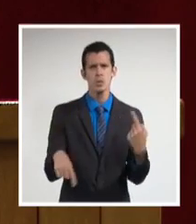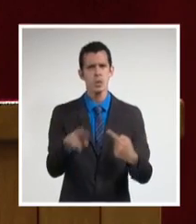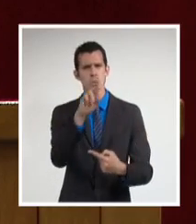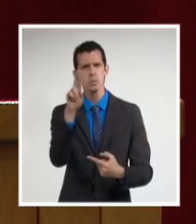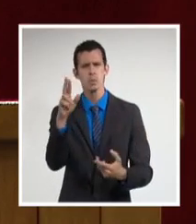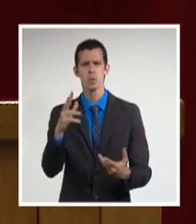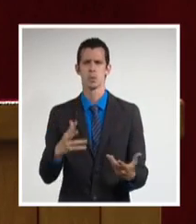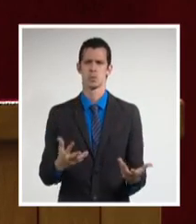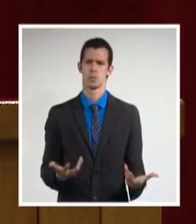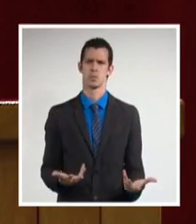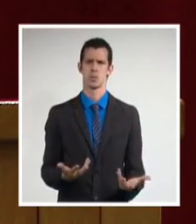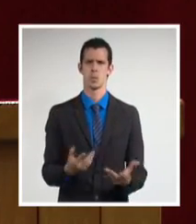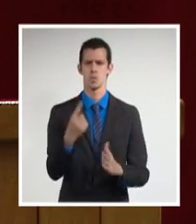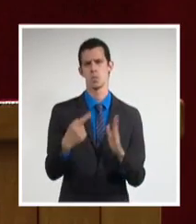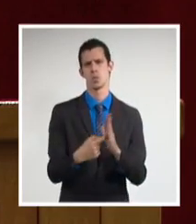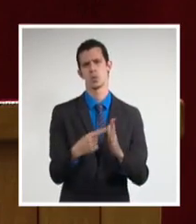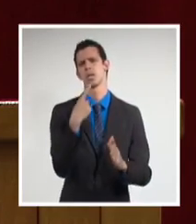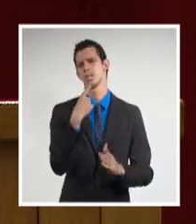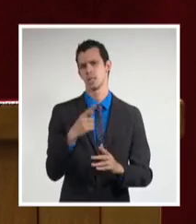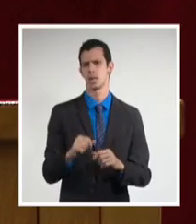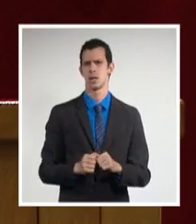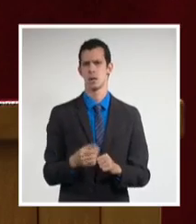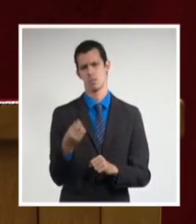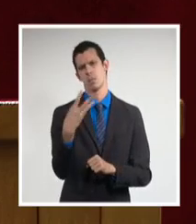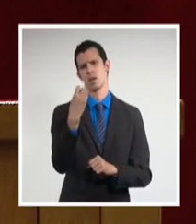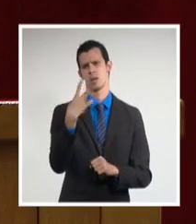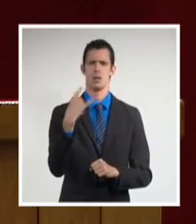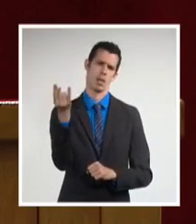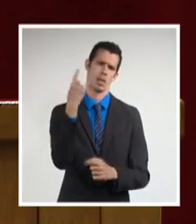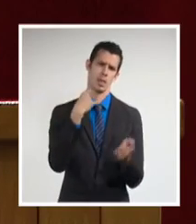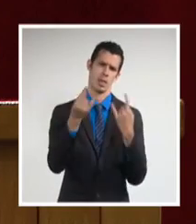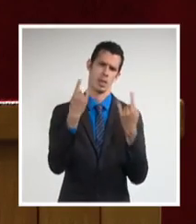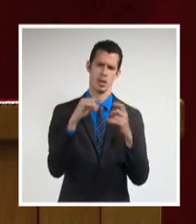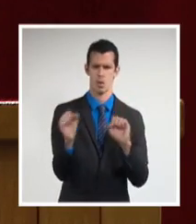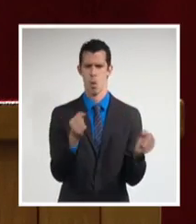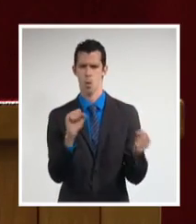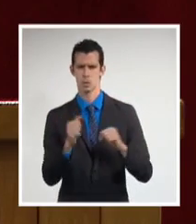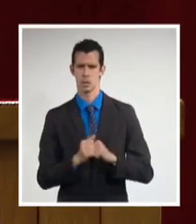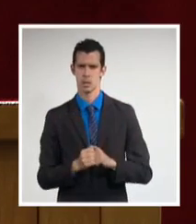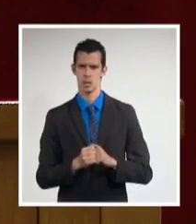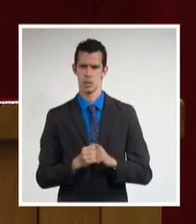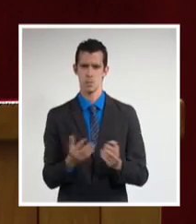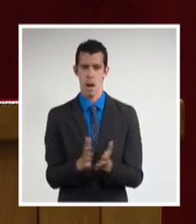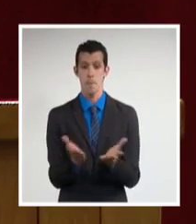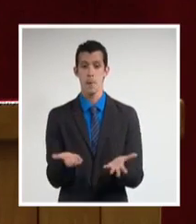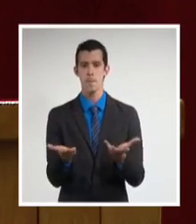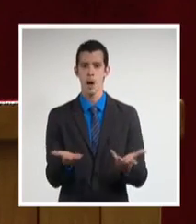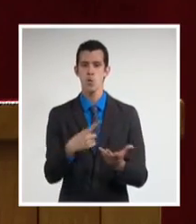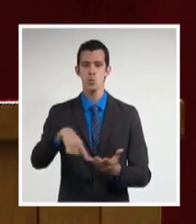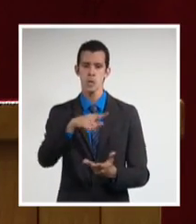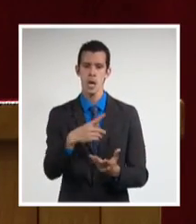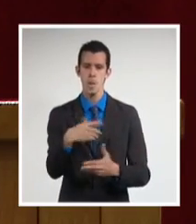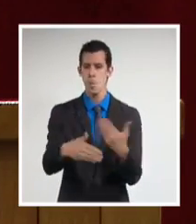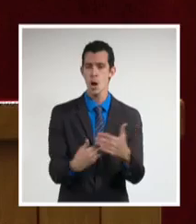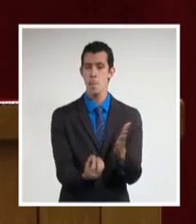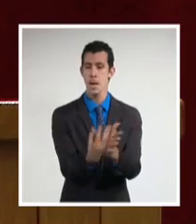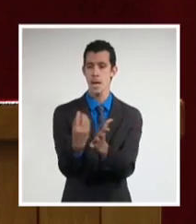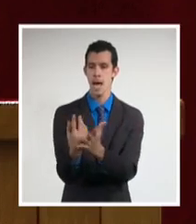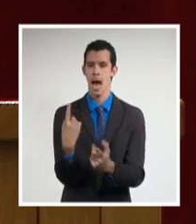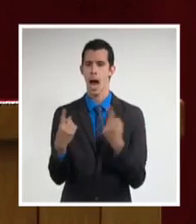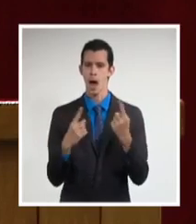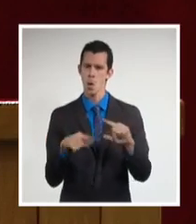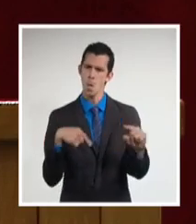de mentiras, manipulación, tergiversaciones, incitación a la violencia e incluso a la agresión